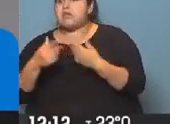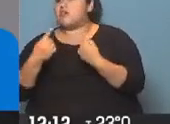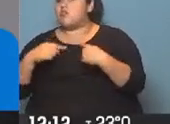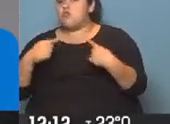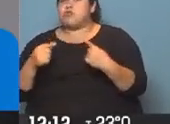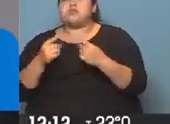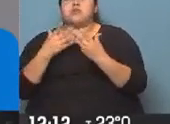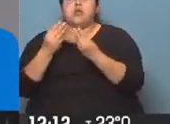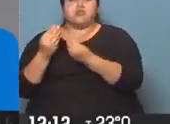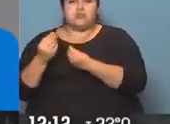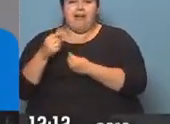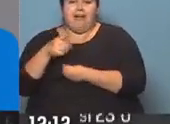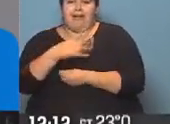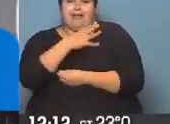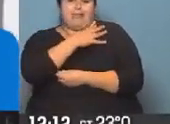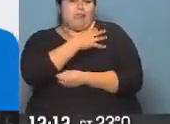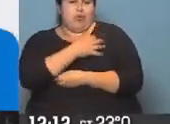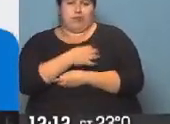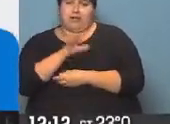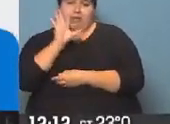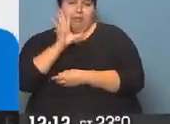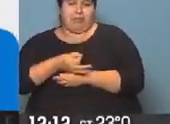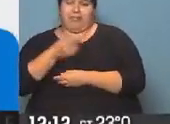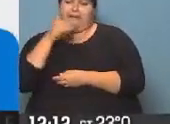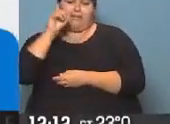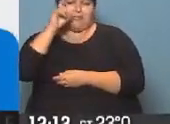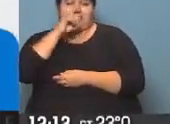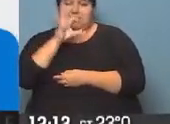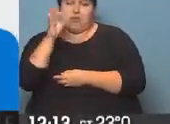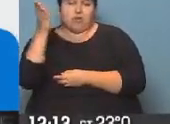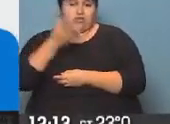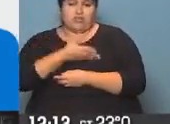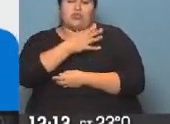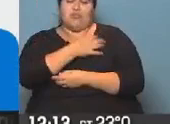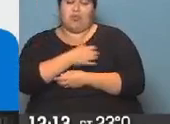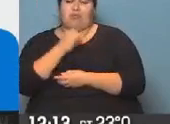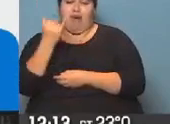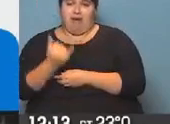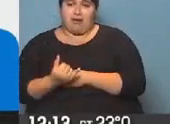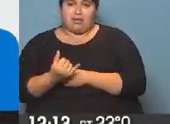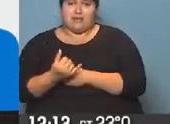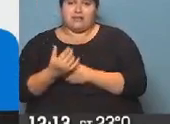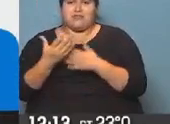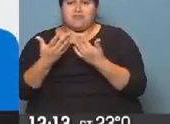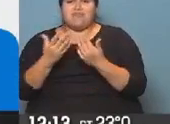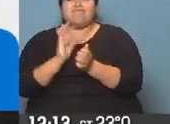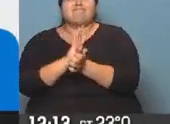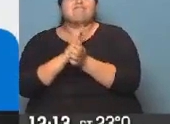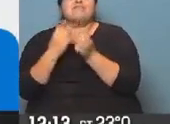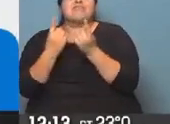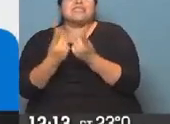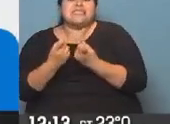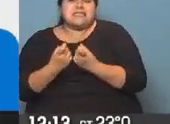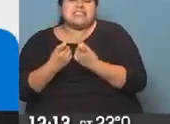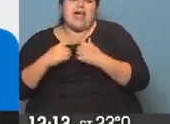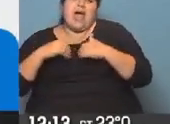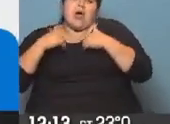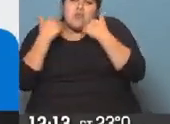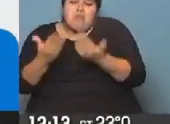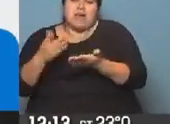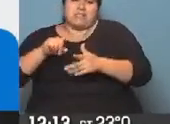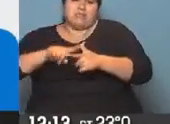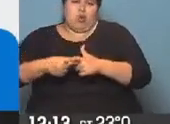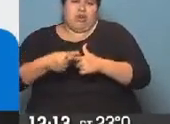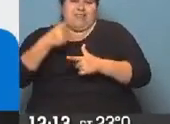precarias, tiene una tasa de pobreza que llega al 70%. Entonces, necesitamos mucha mayor inteligencia en las políticas